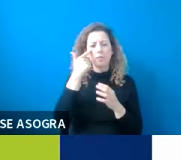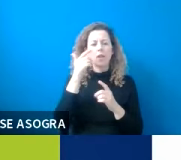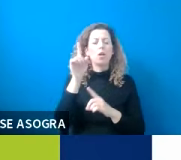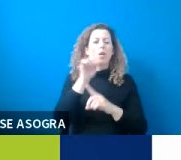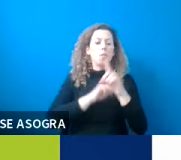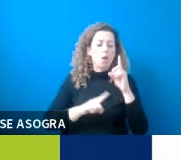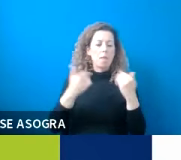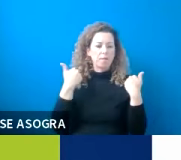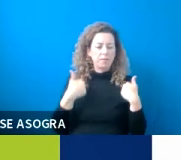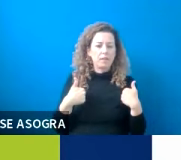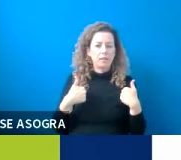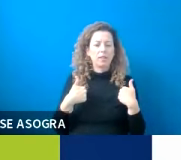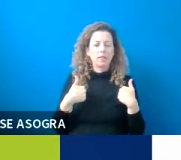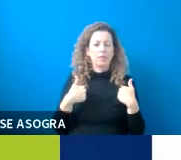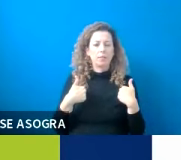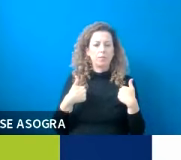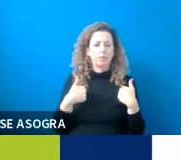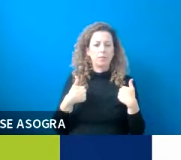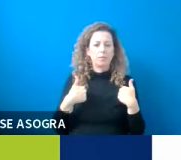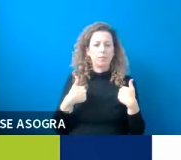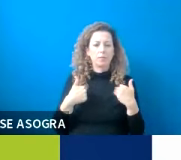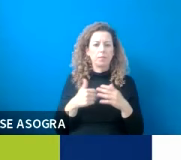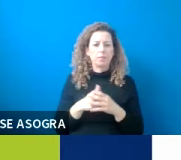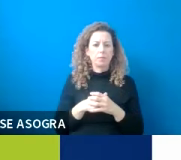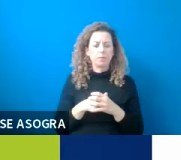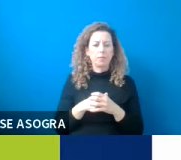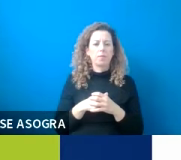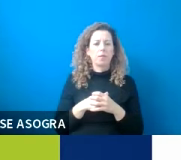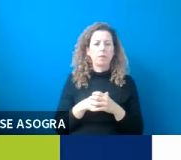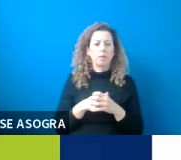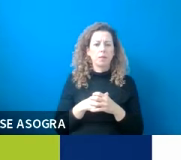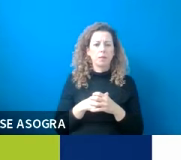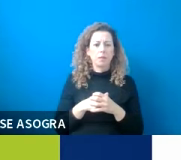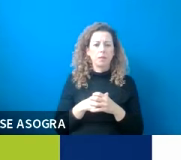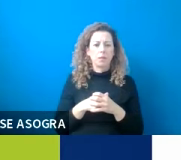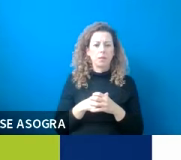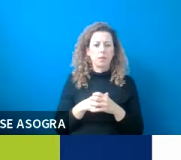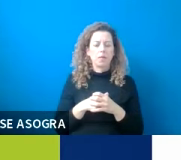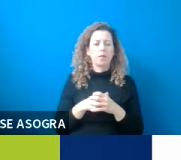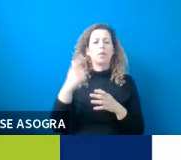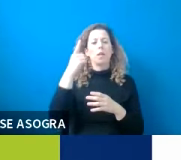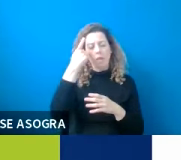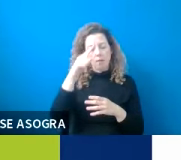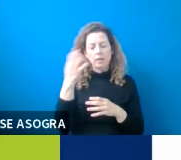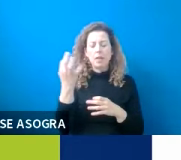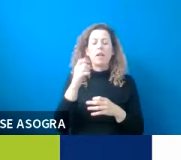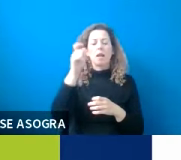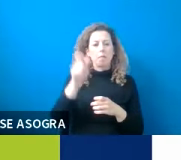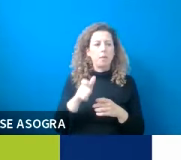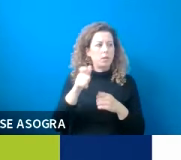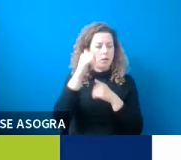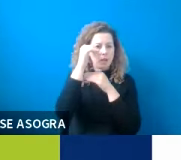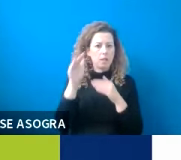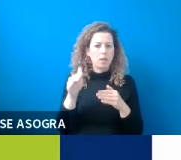física que aquí no hay, ¿no? O no es lo que tratamos, sino que tener en cuenta un poco la globalidad de la persona, de atender a la persona en su